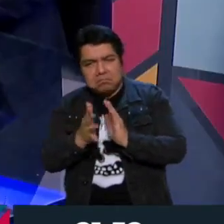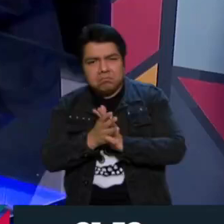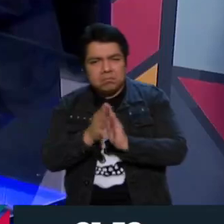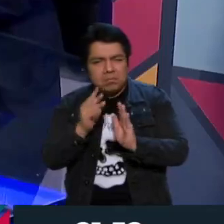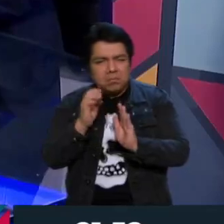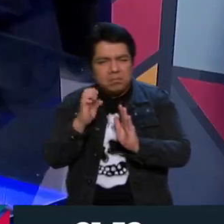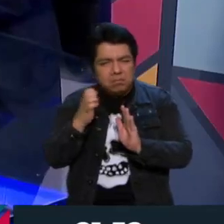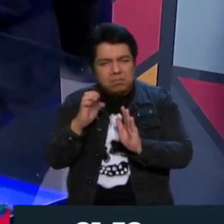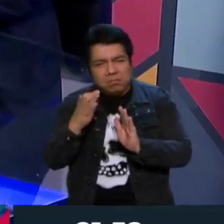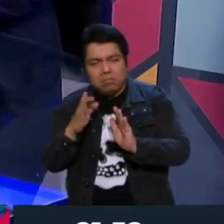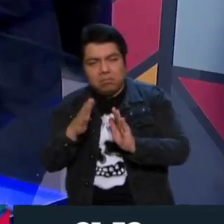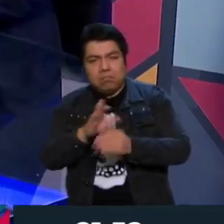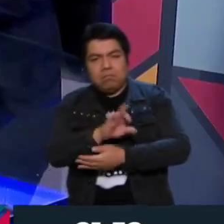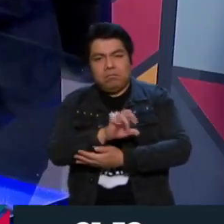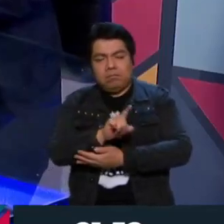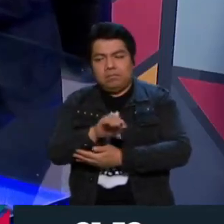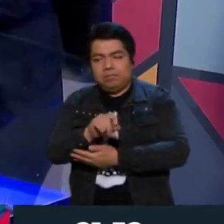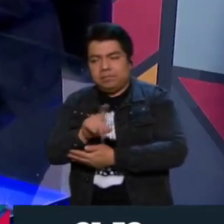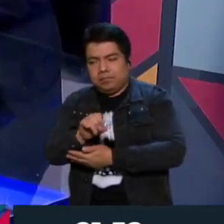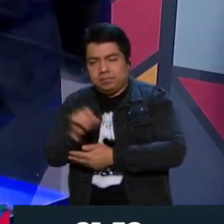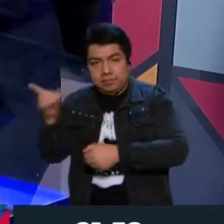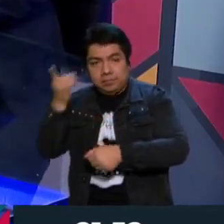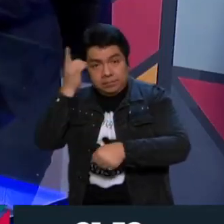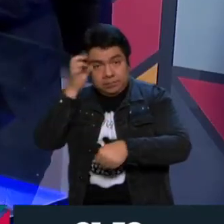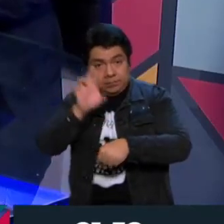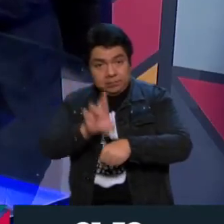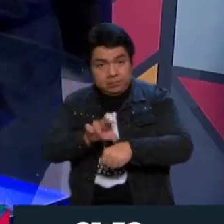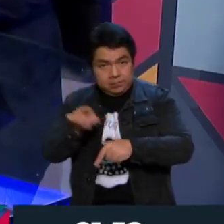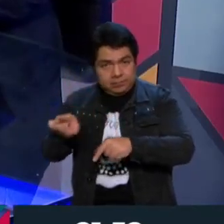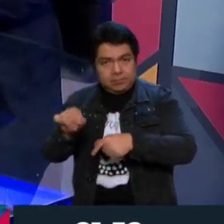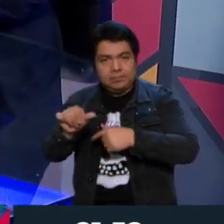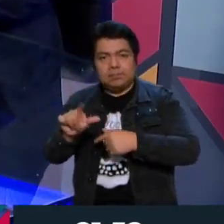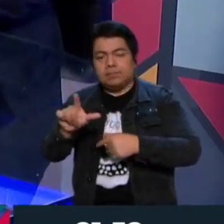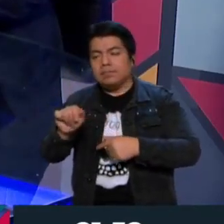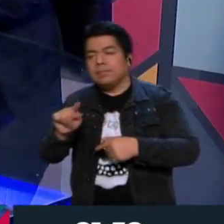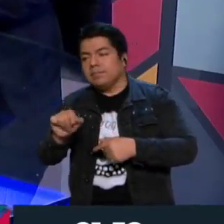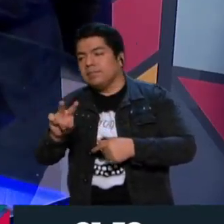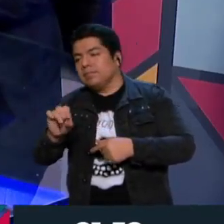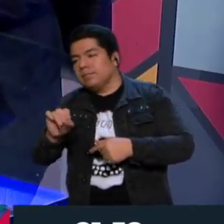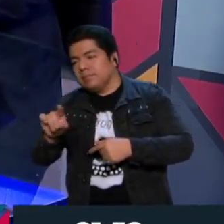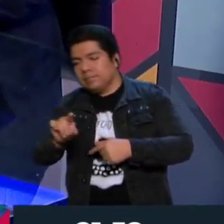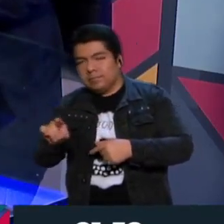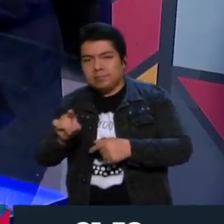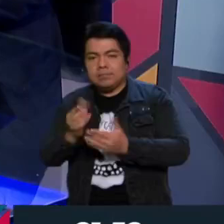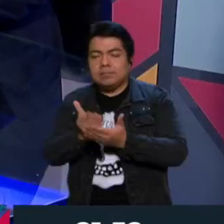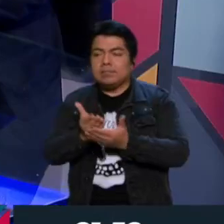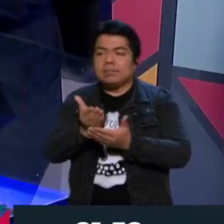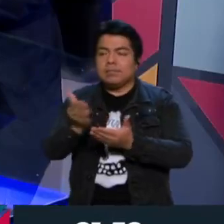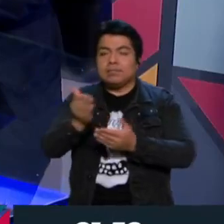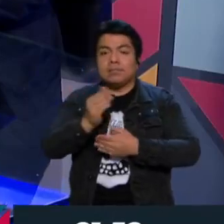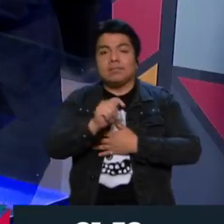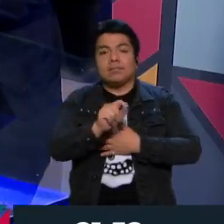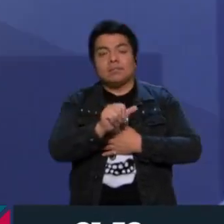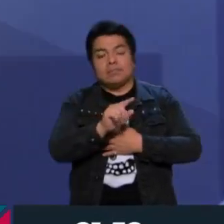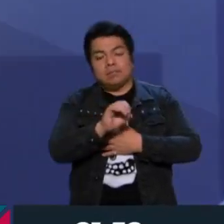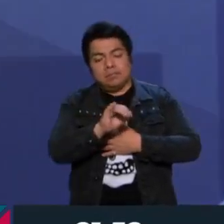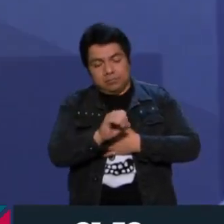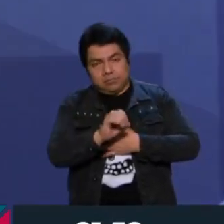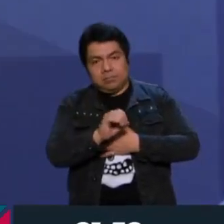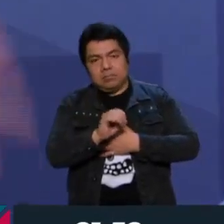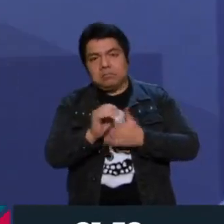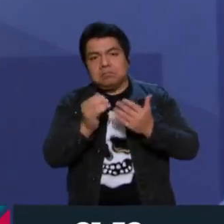año, Fernando Chamizo, que es el director de Altavoz, le propuso a Paco Ignacio Taibo que se hiciera algo, ¿no?